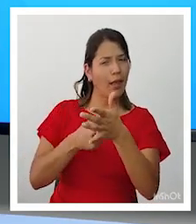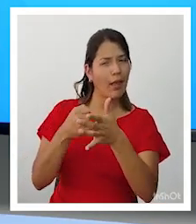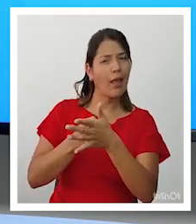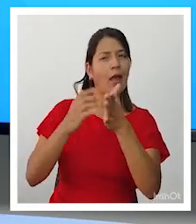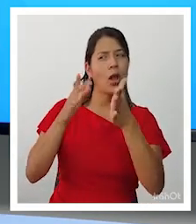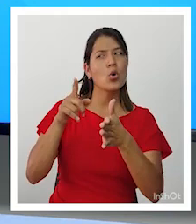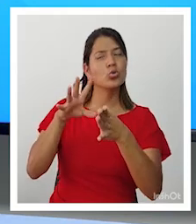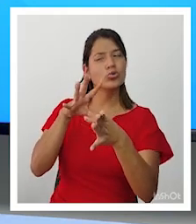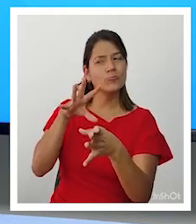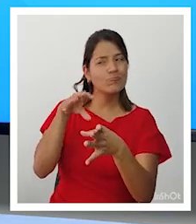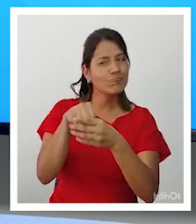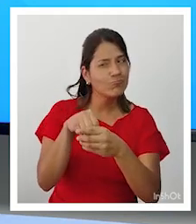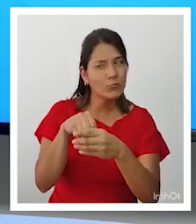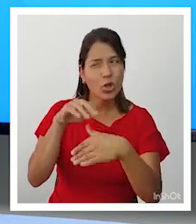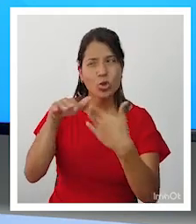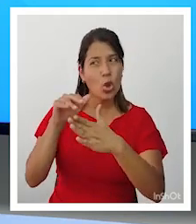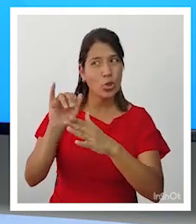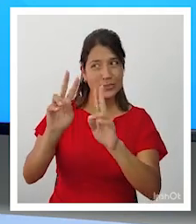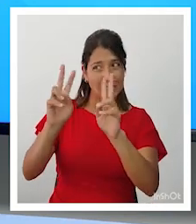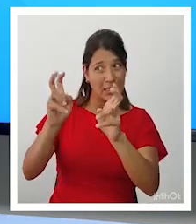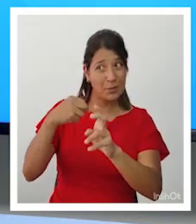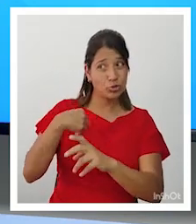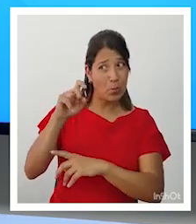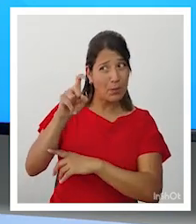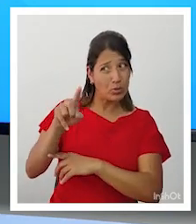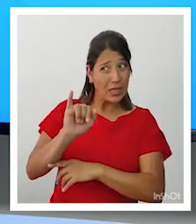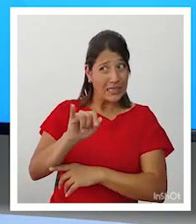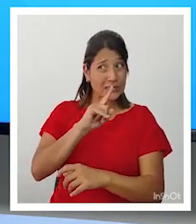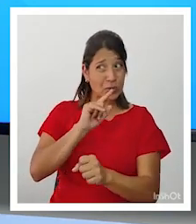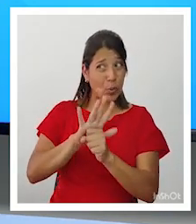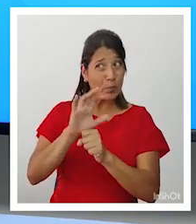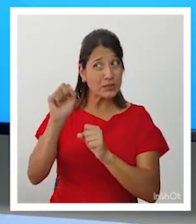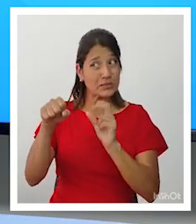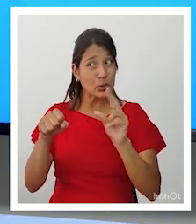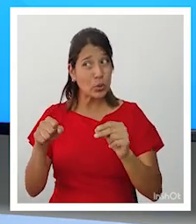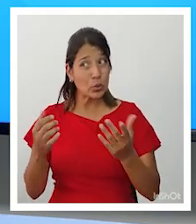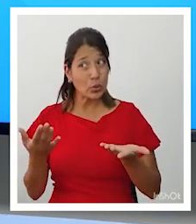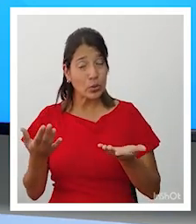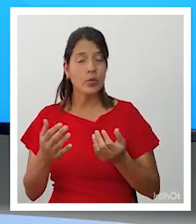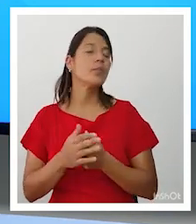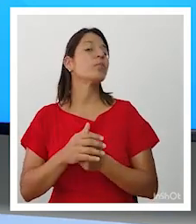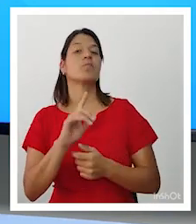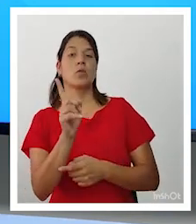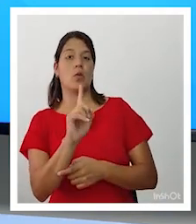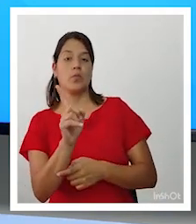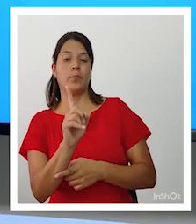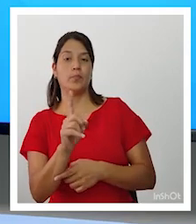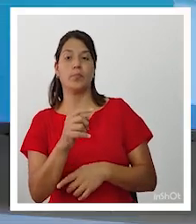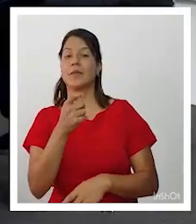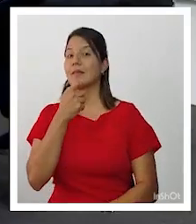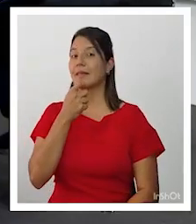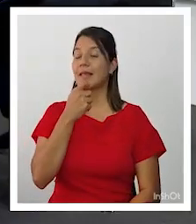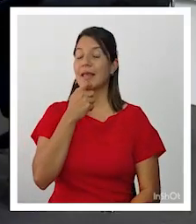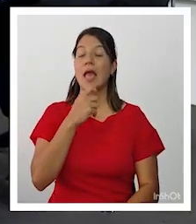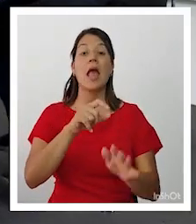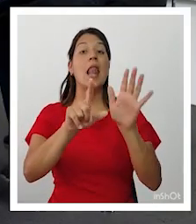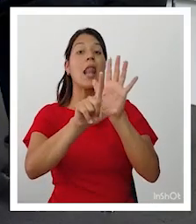de lleno en todo esto, ¿se está cumpliendo? No. La